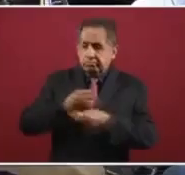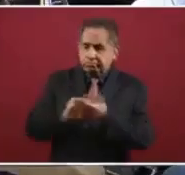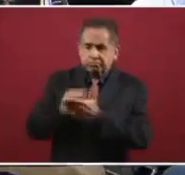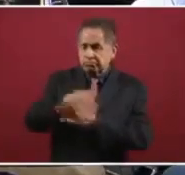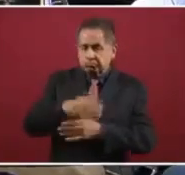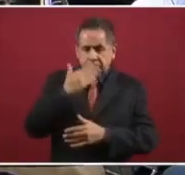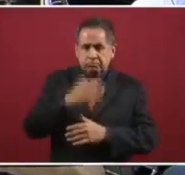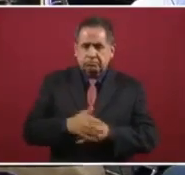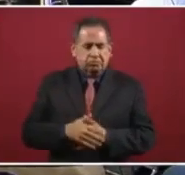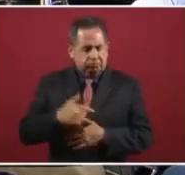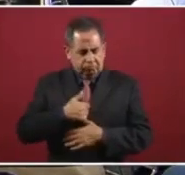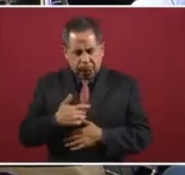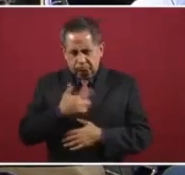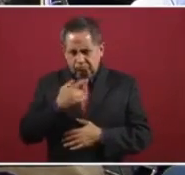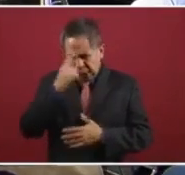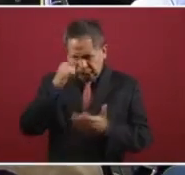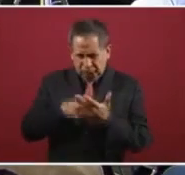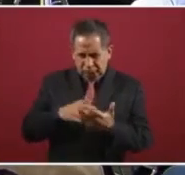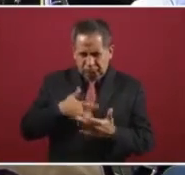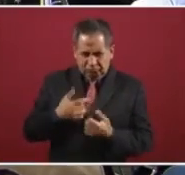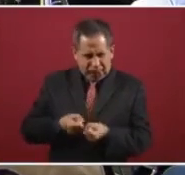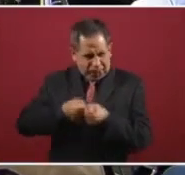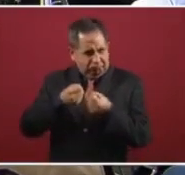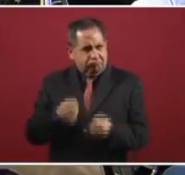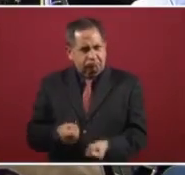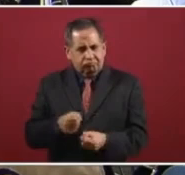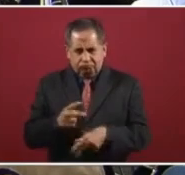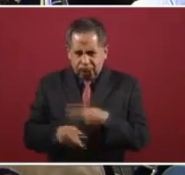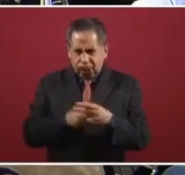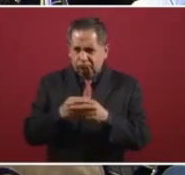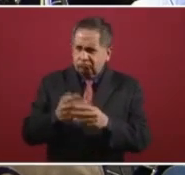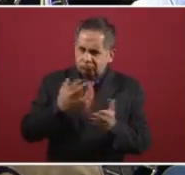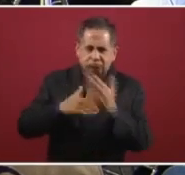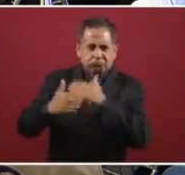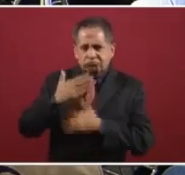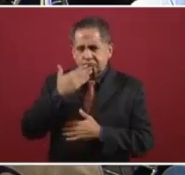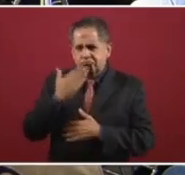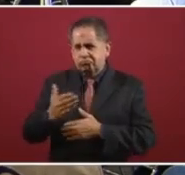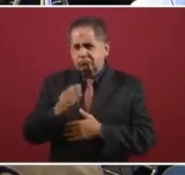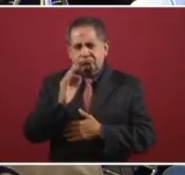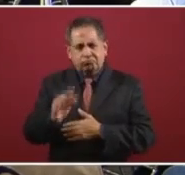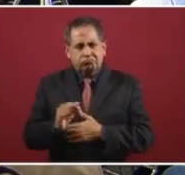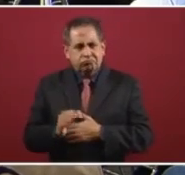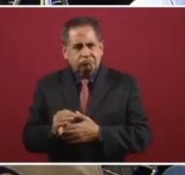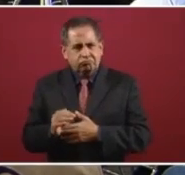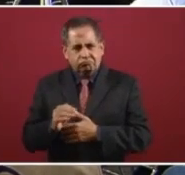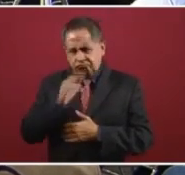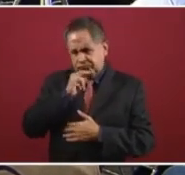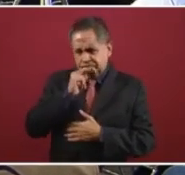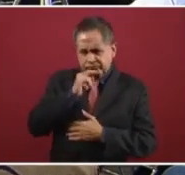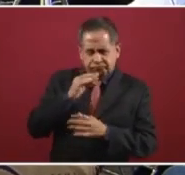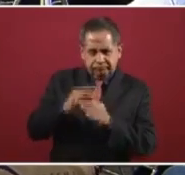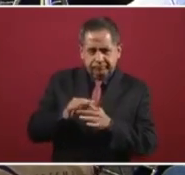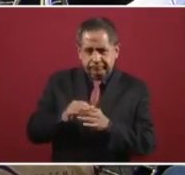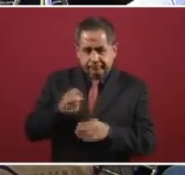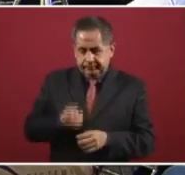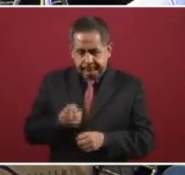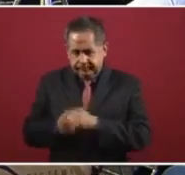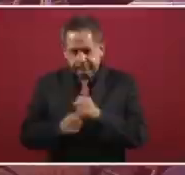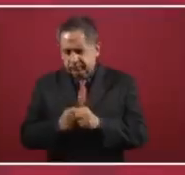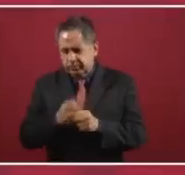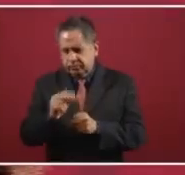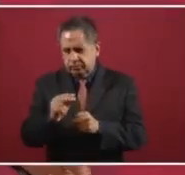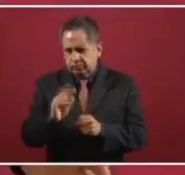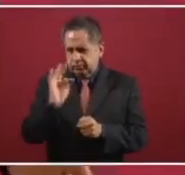inversión entonces estoy convencido que vamos a crecer bien y pronto no este año probablemente